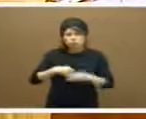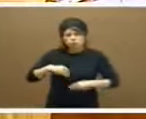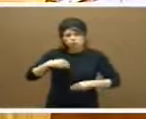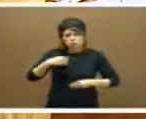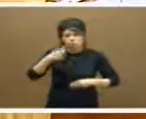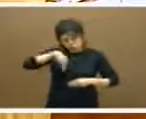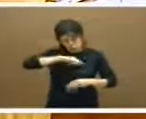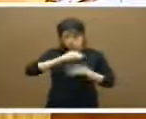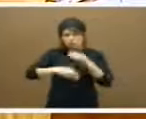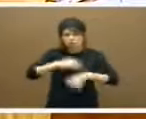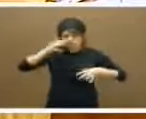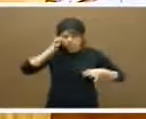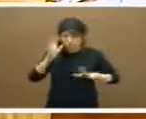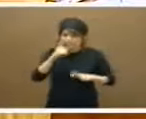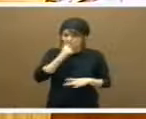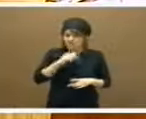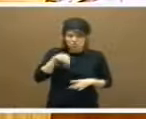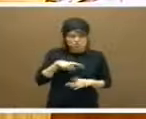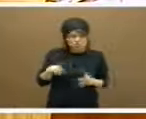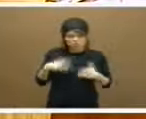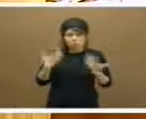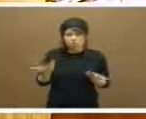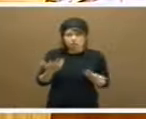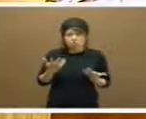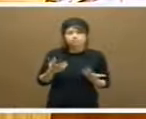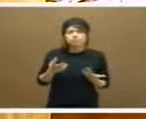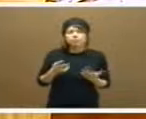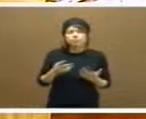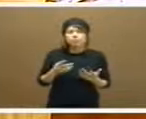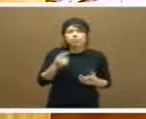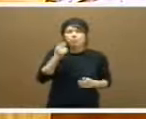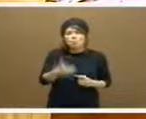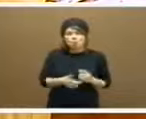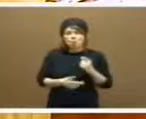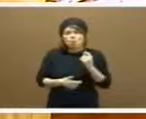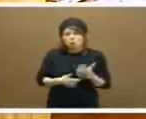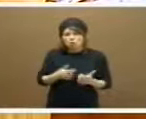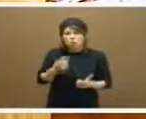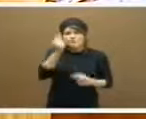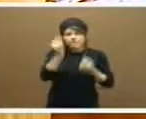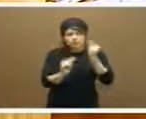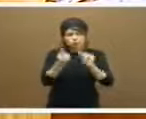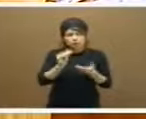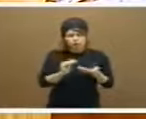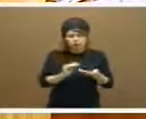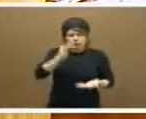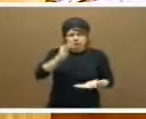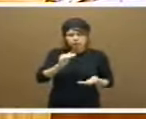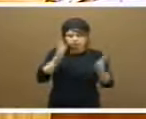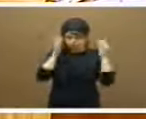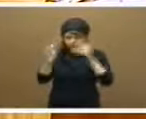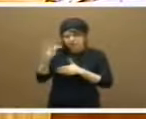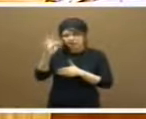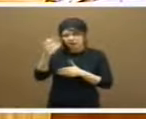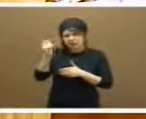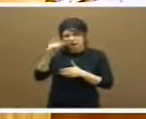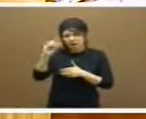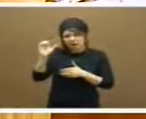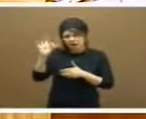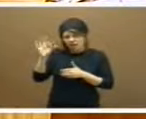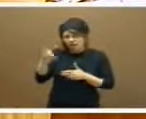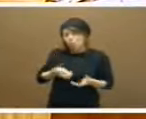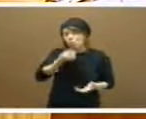que le digo que no son fáciles. La primera de ellas era aumentar progresivamente el presupuesto destinado a FEADER. La apuesta que ha hecho este